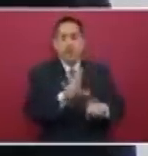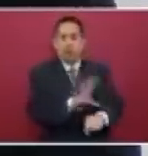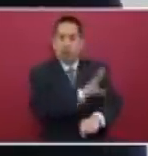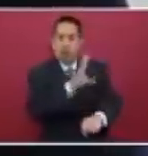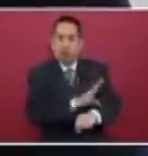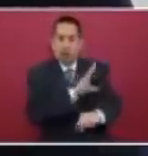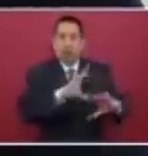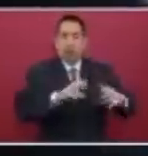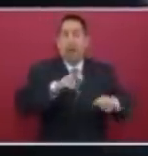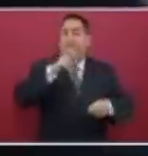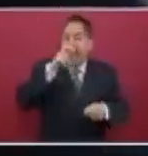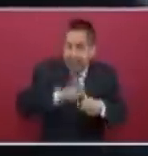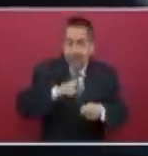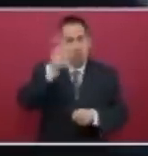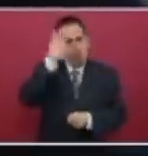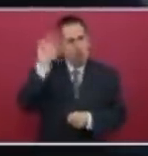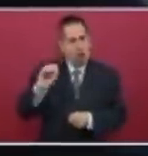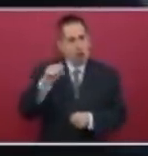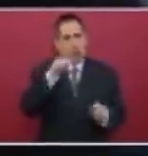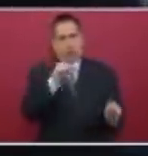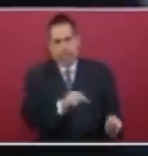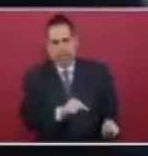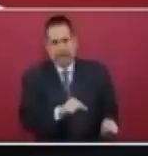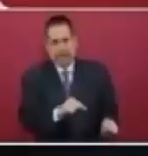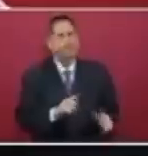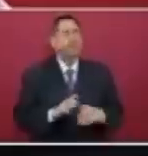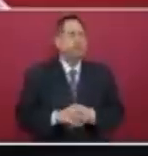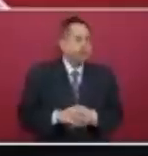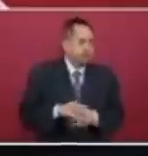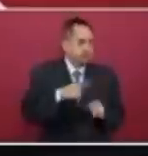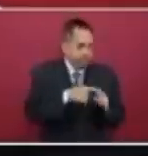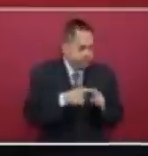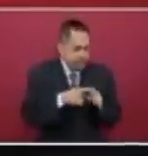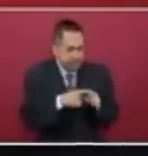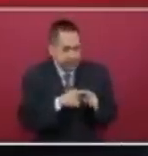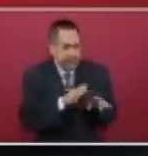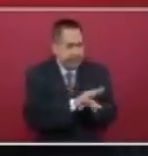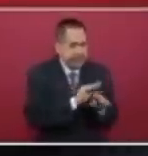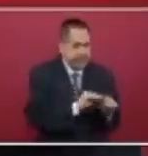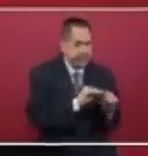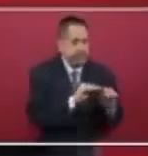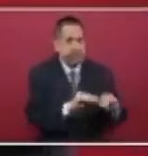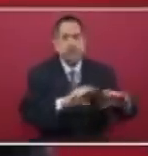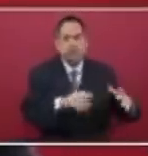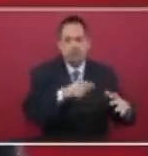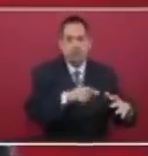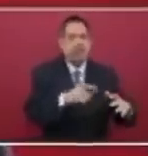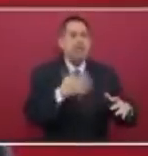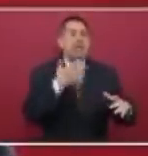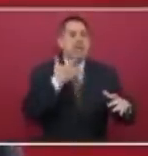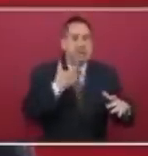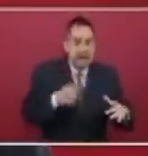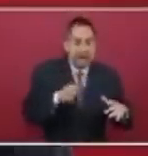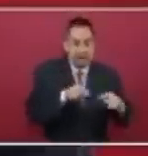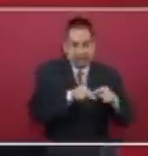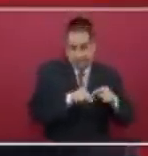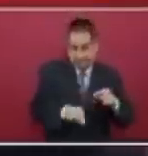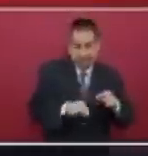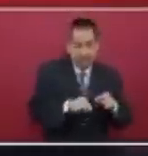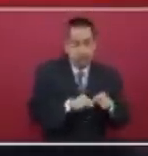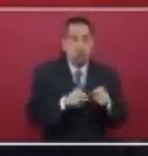ese mismo año para acatar estas instrucciones se reubicó un proyecto de central y un gasoducto en morelos